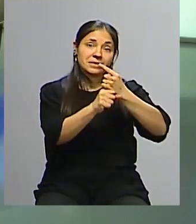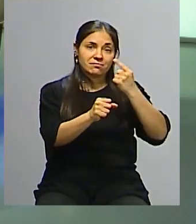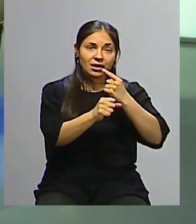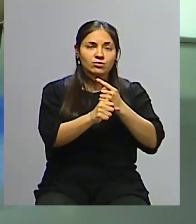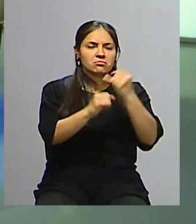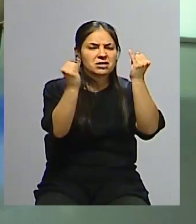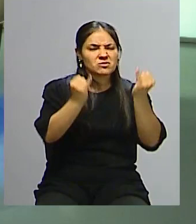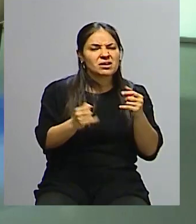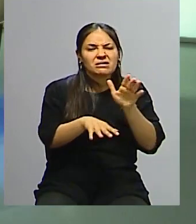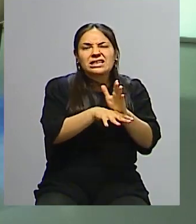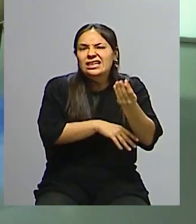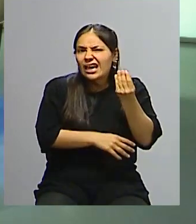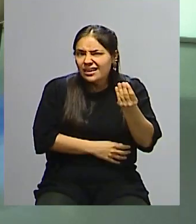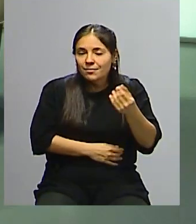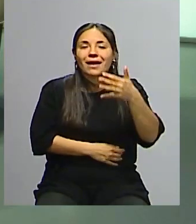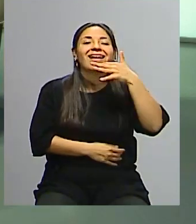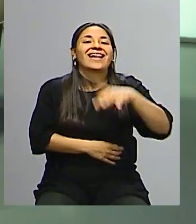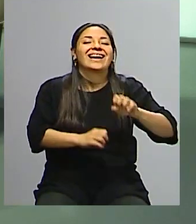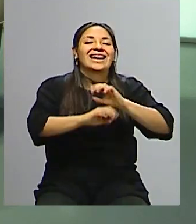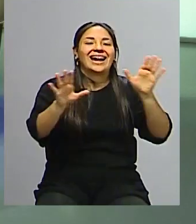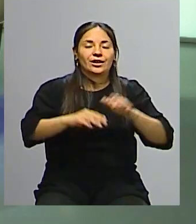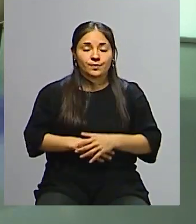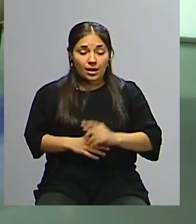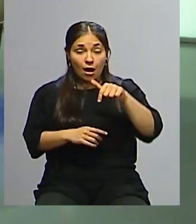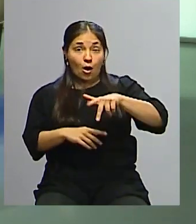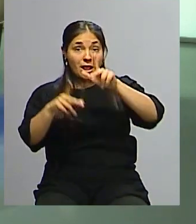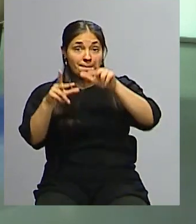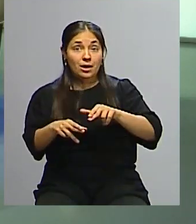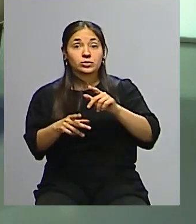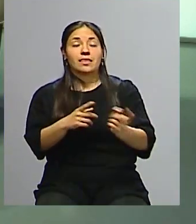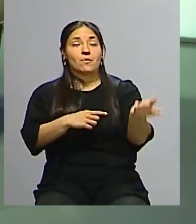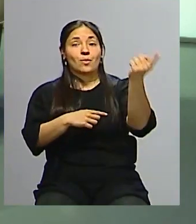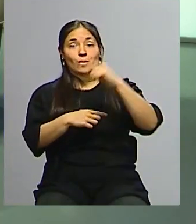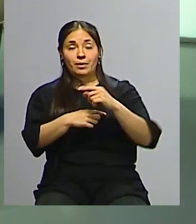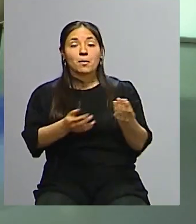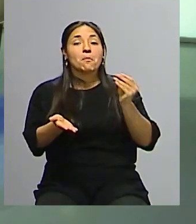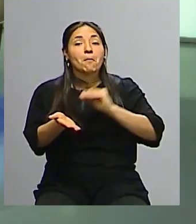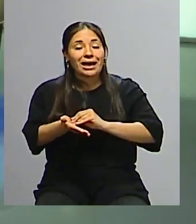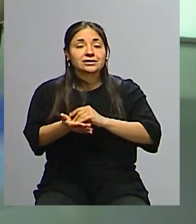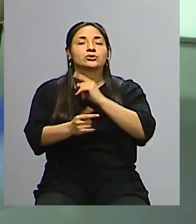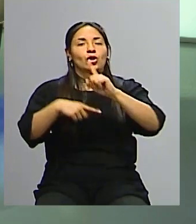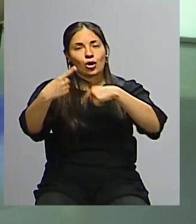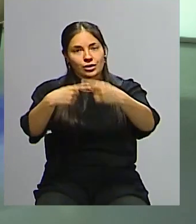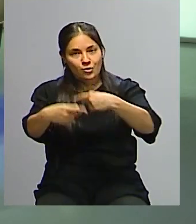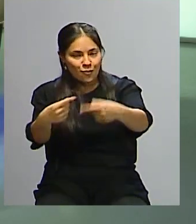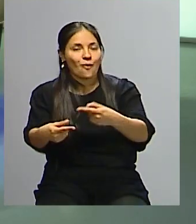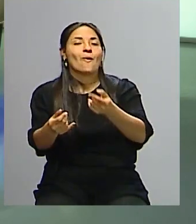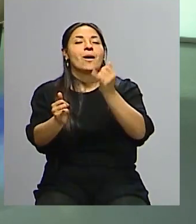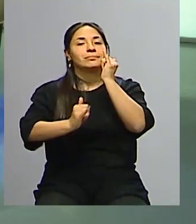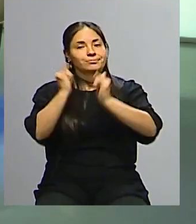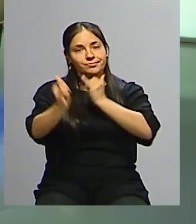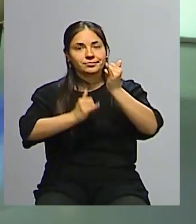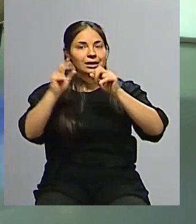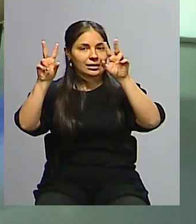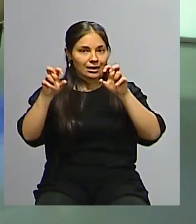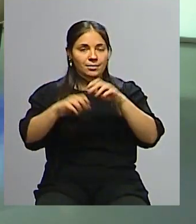qué se trata un poco para entender mejor el tema. Vamos a ir a una pausa, enseguida regresamos porque tenemos que seguir, obviamente, hablando de